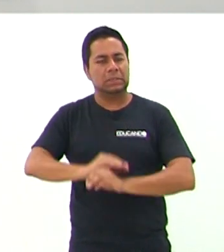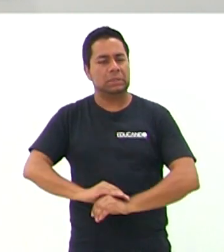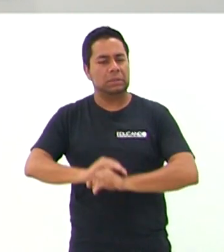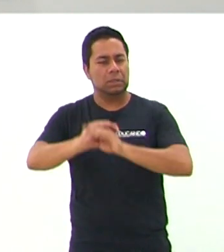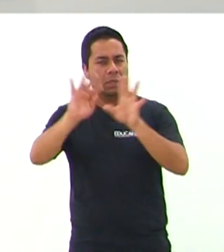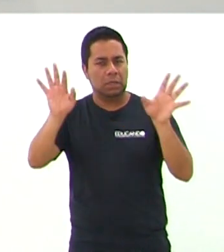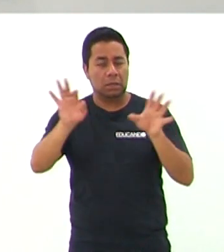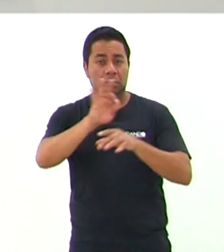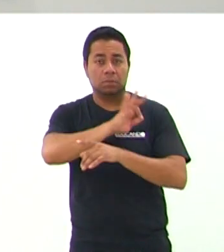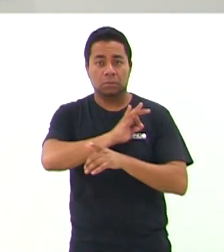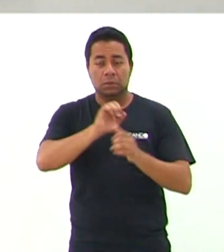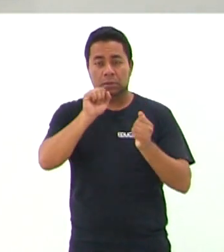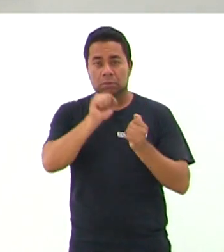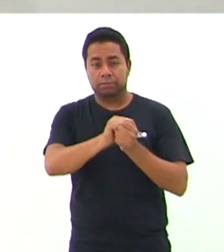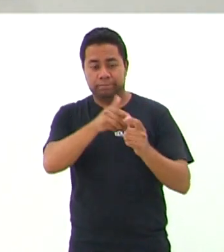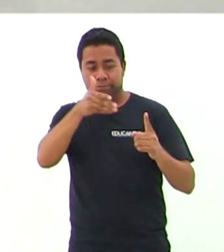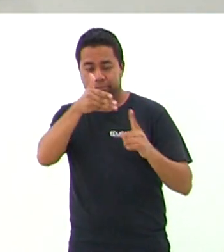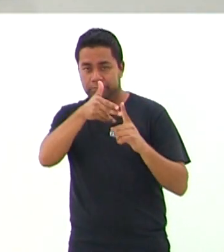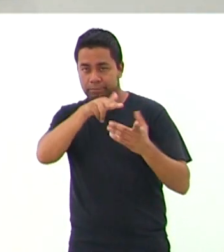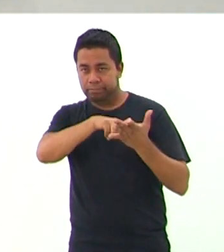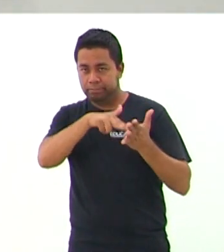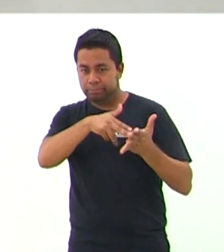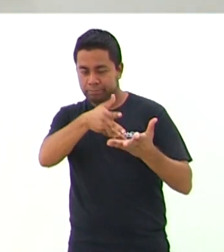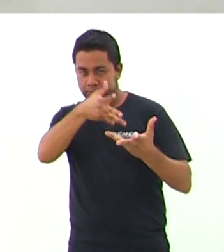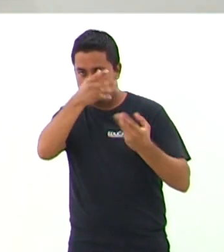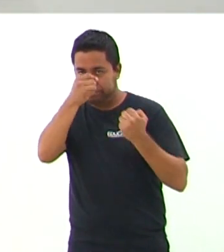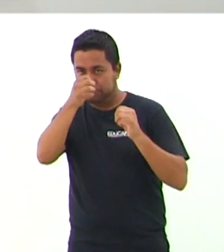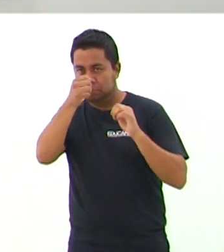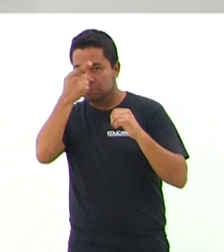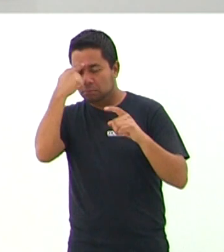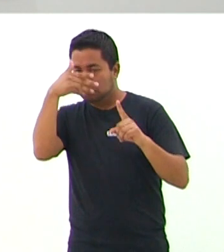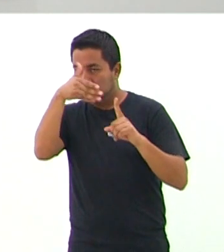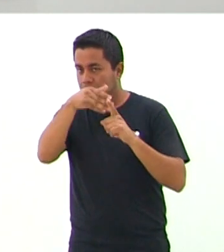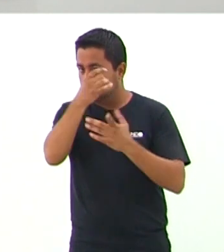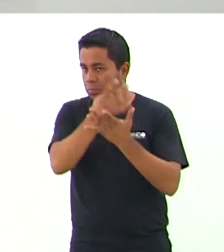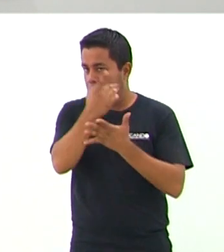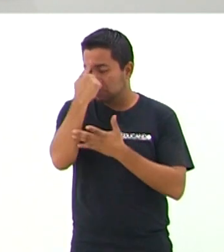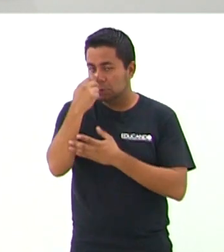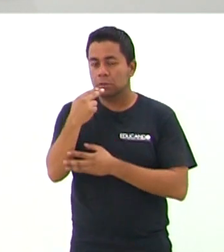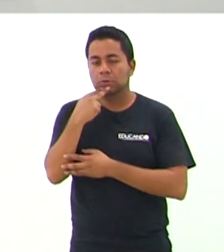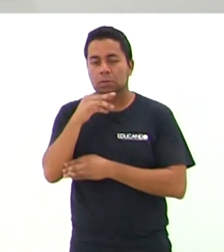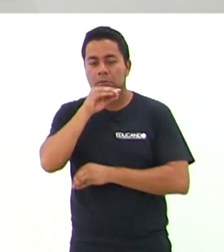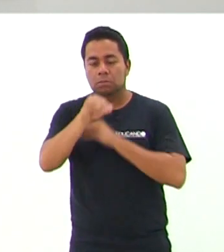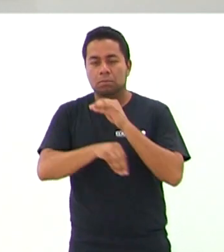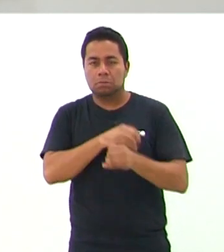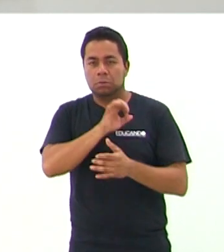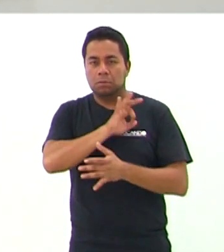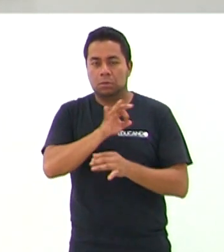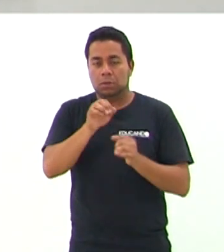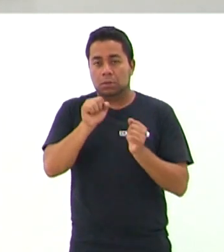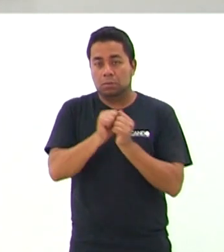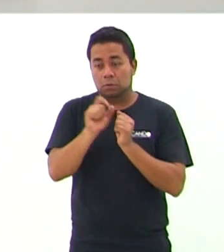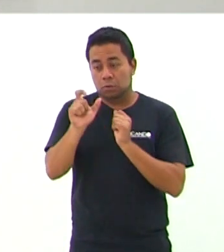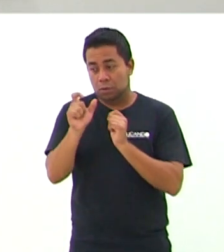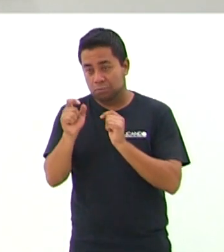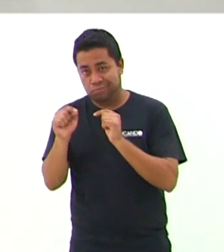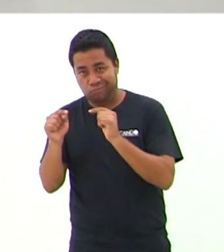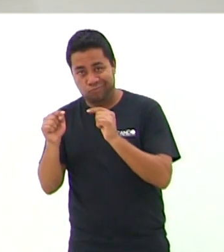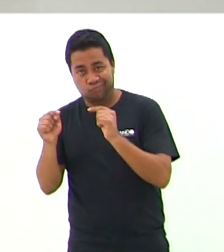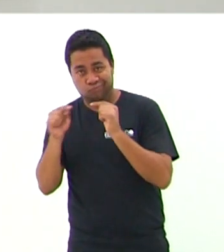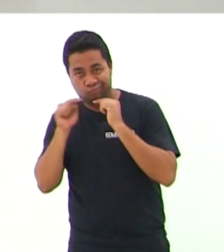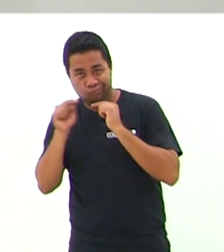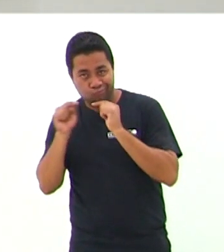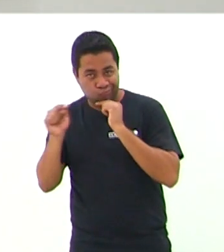permita tener esta herramienta de forma específica para que tú la puedas utilizar tanto en tu conversación como en